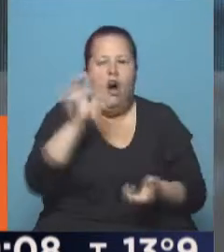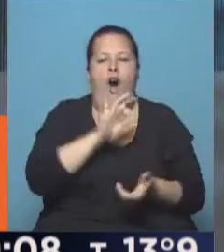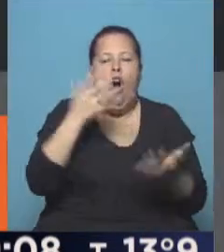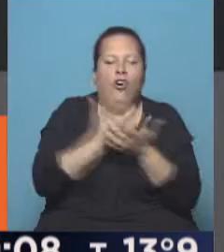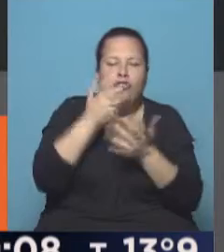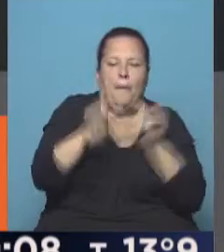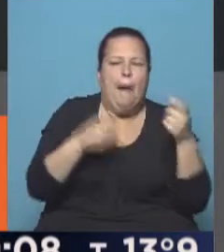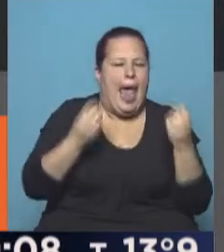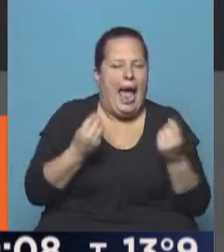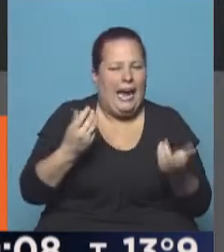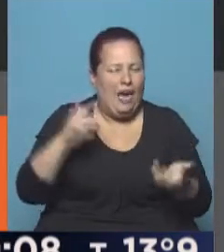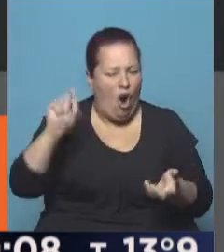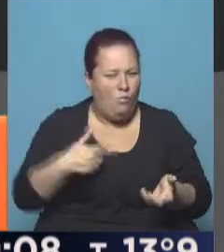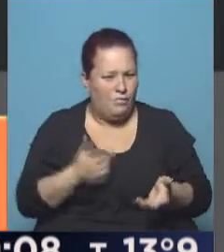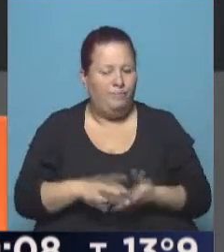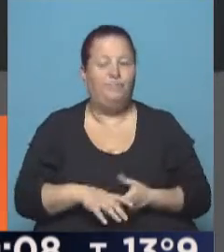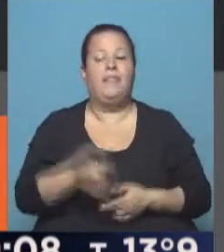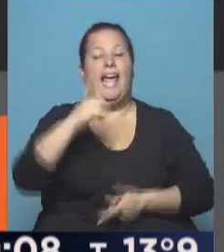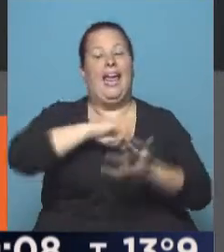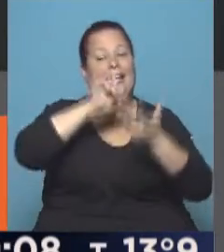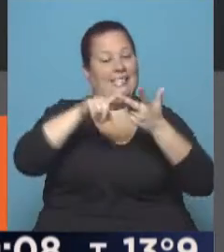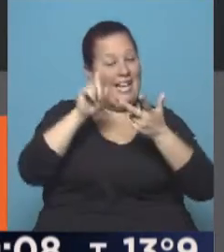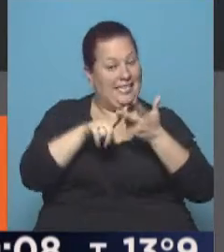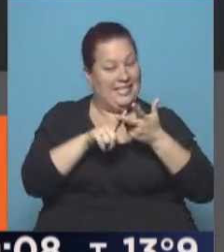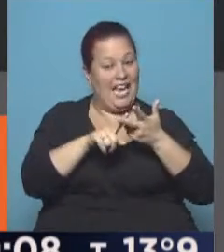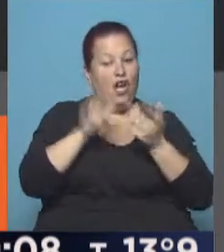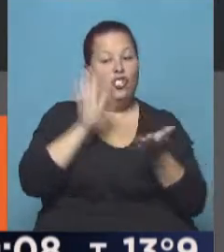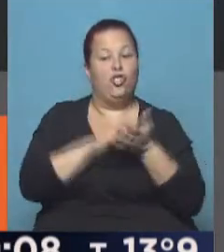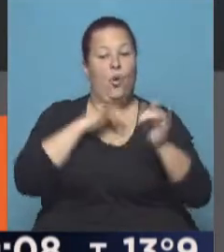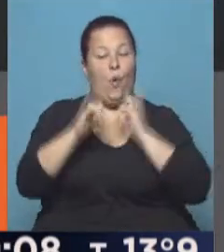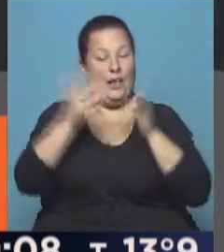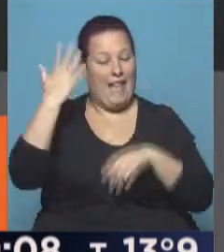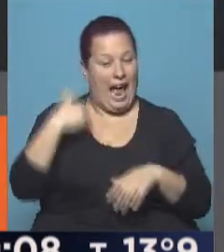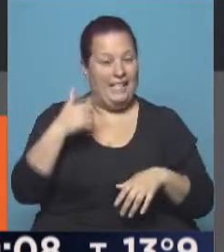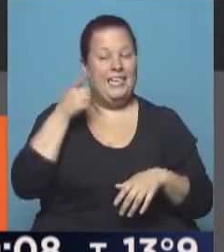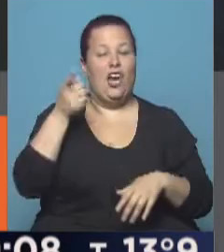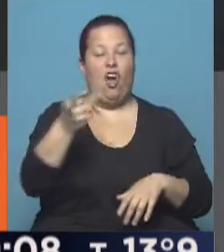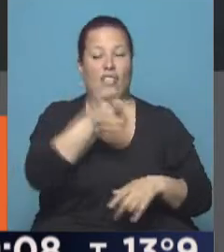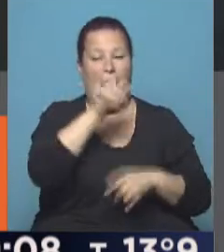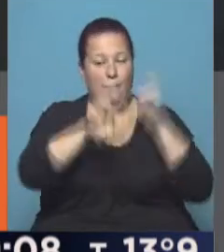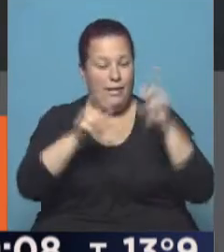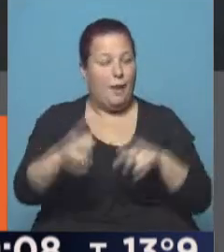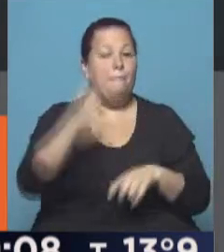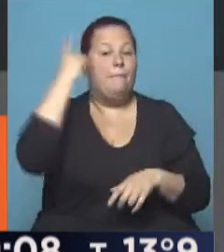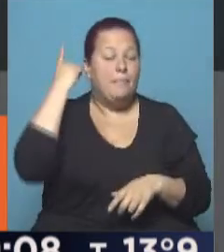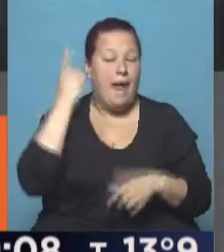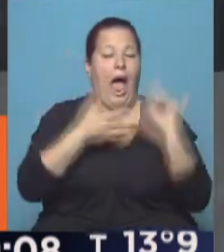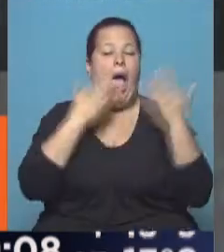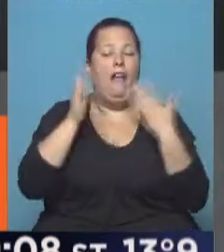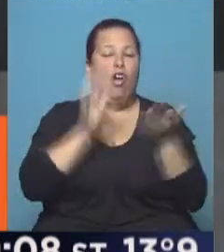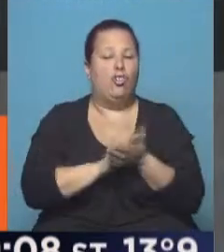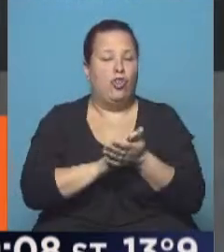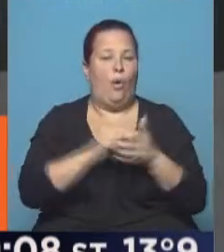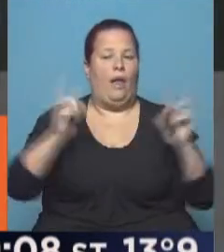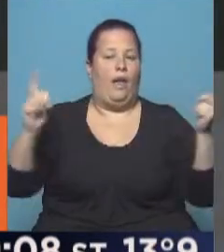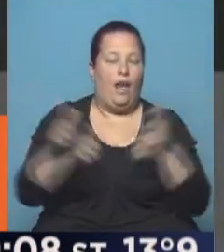sufrir a las poblaciones civiles. Y en el tercer de los casos, de lo que hablábamos recién, delitos de lesa humanidad, es la primera vez que se empieza a hablar de